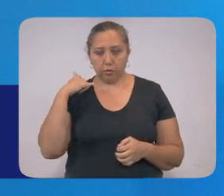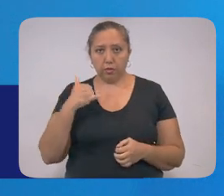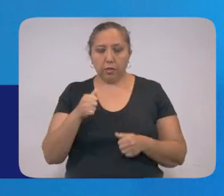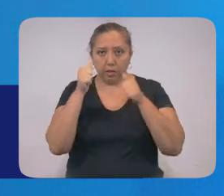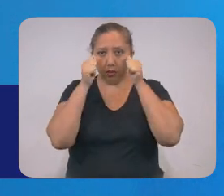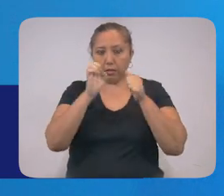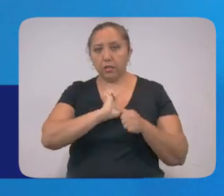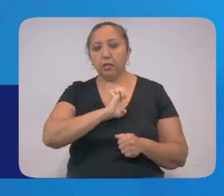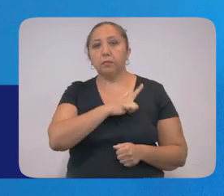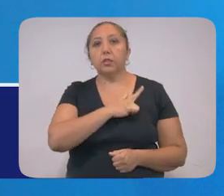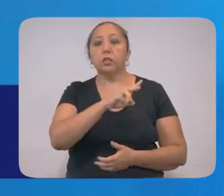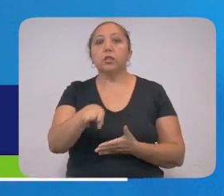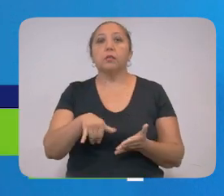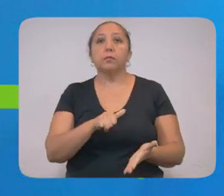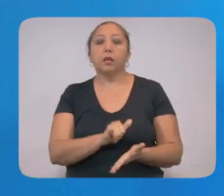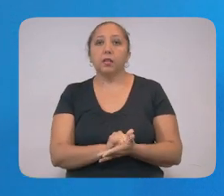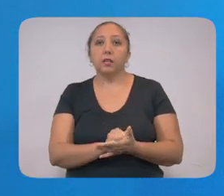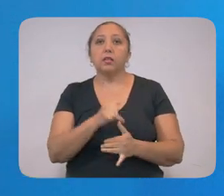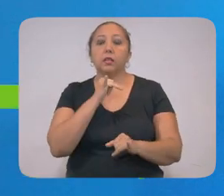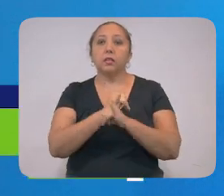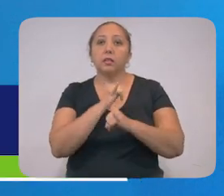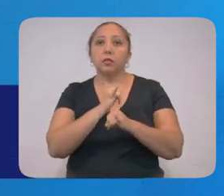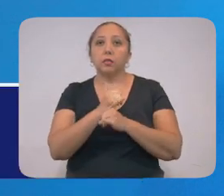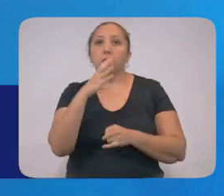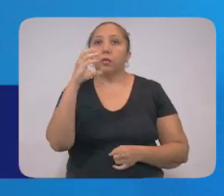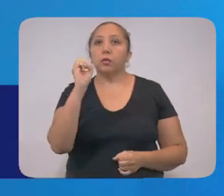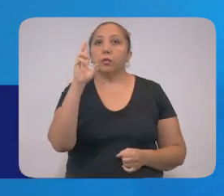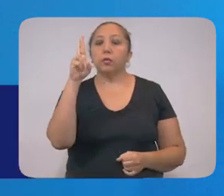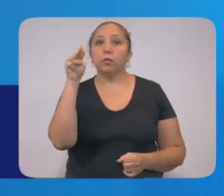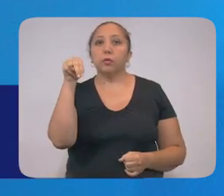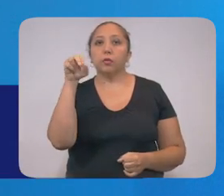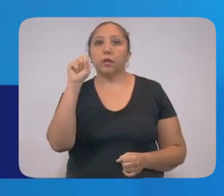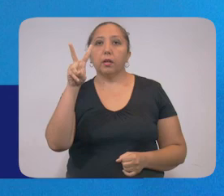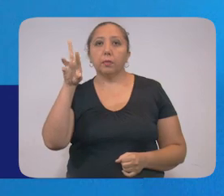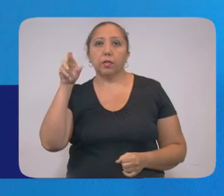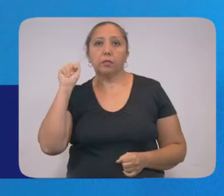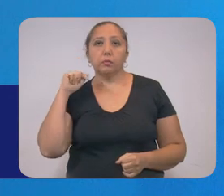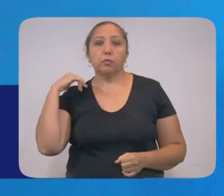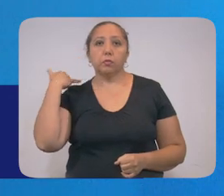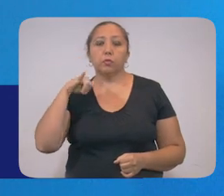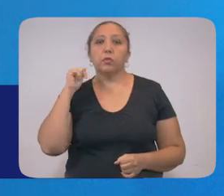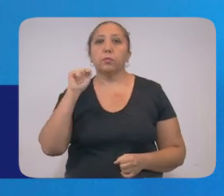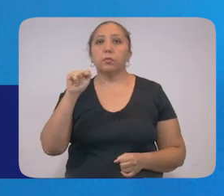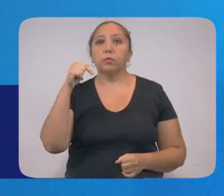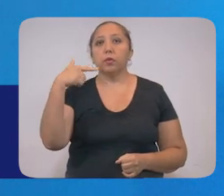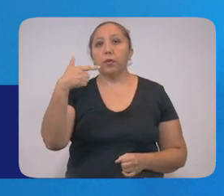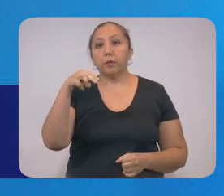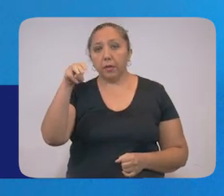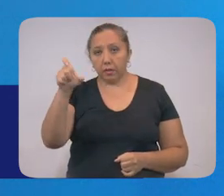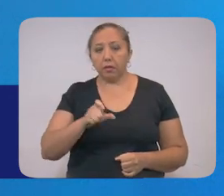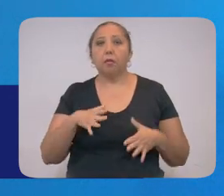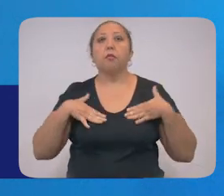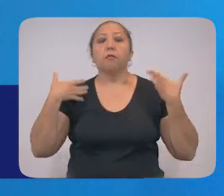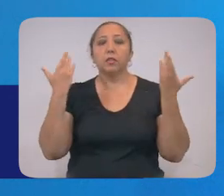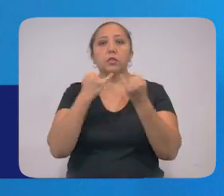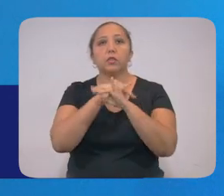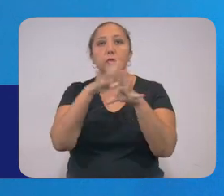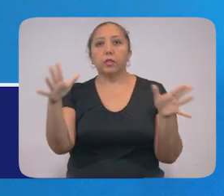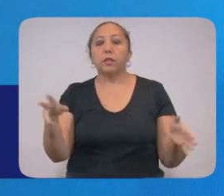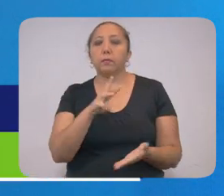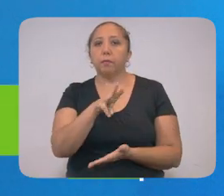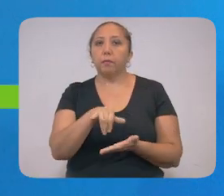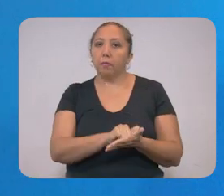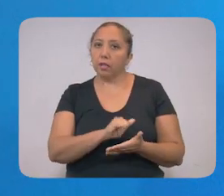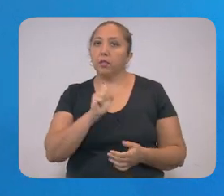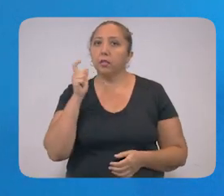atiende en español y en maya. La página de internet coronavirus.yucatán.gov.mx también ofrece información en